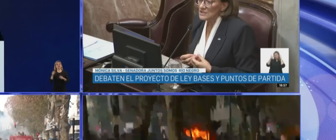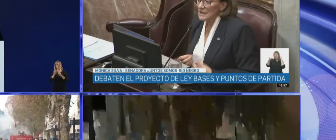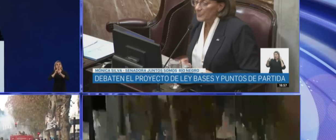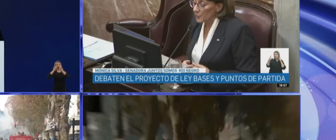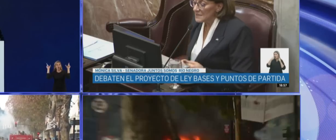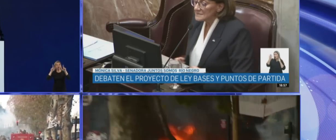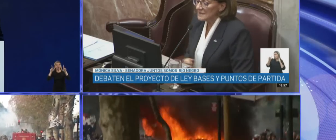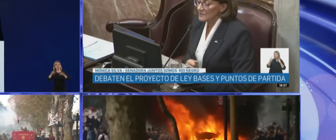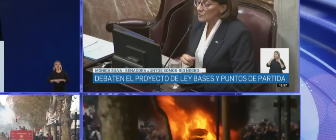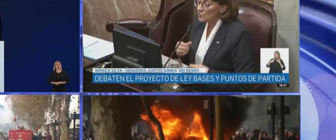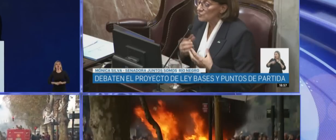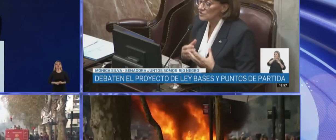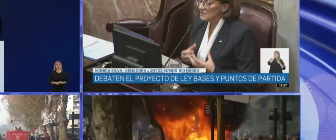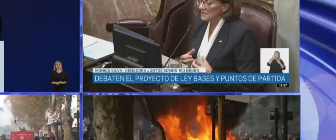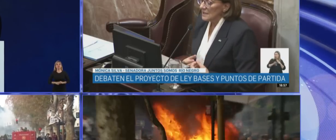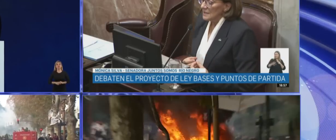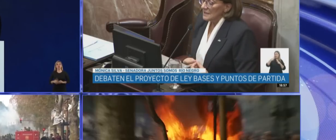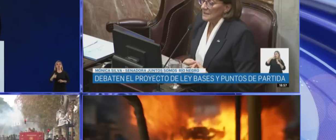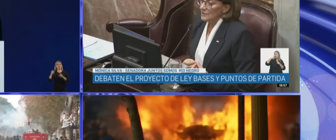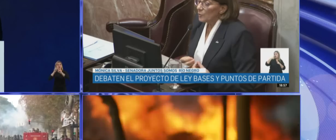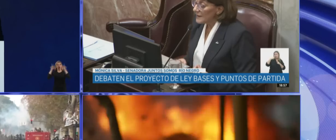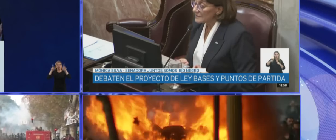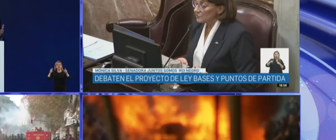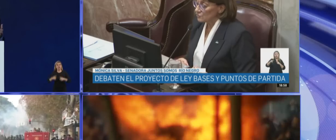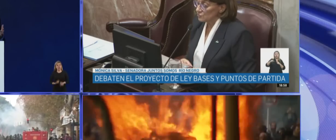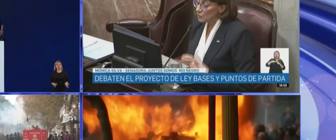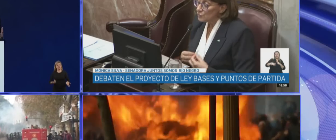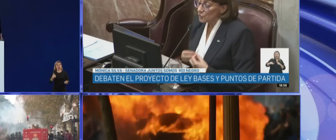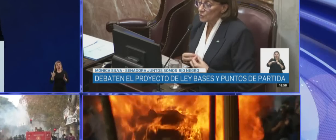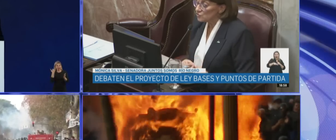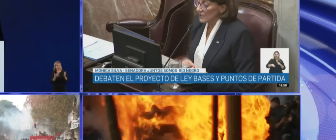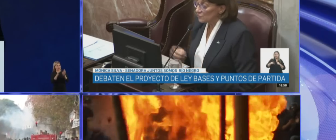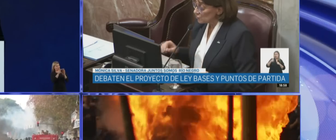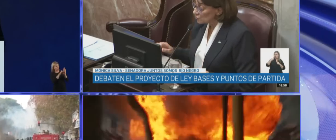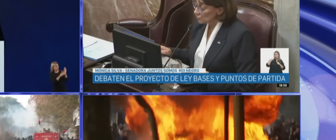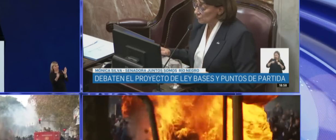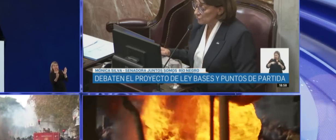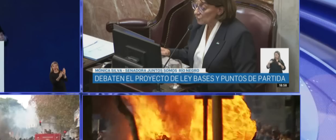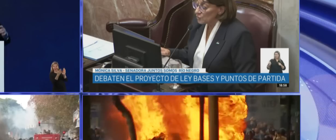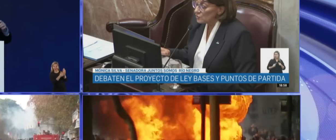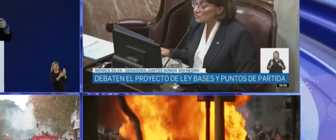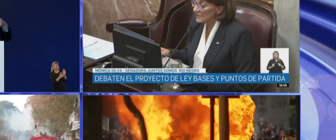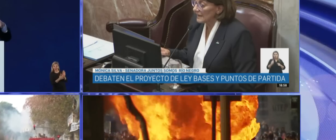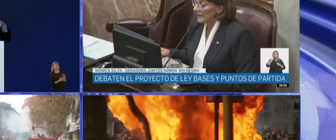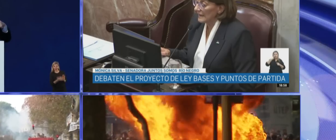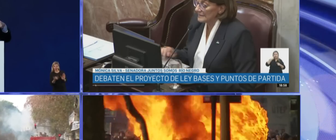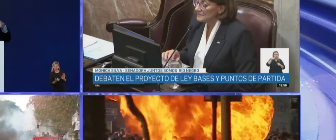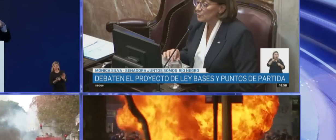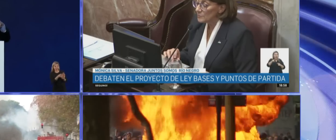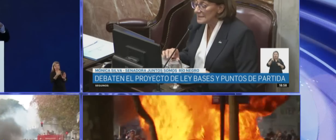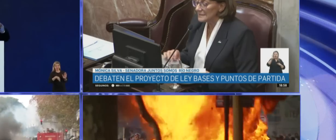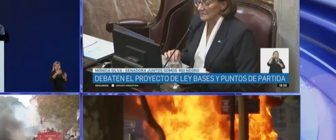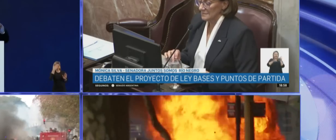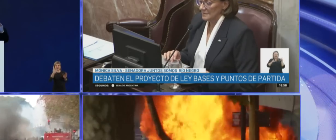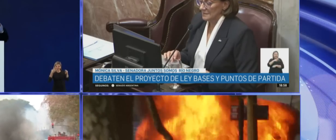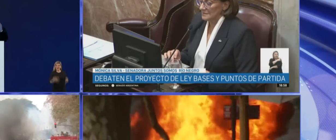porque si uno, digamos, tiene la evidencia, digamos, debería ser por lo menos más sincero. Pero además lo estamos haciendo en